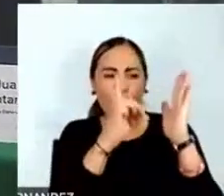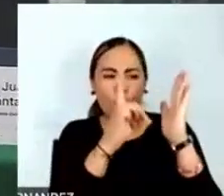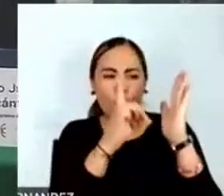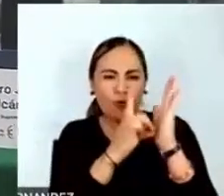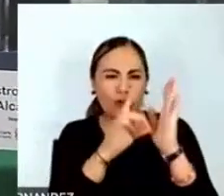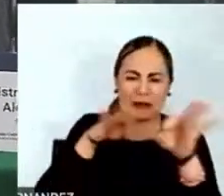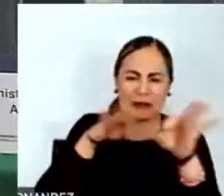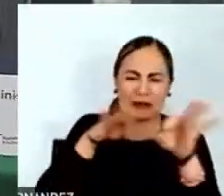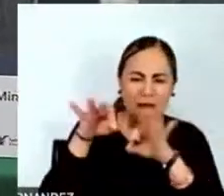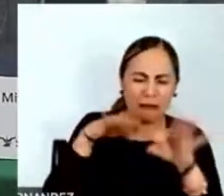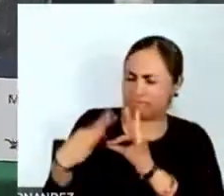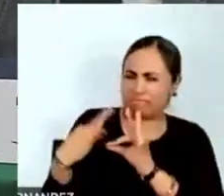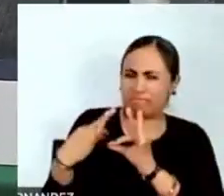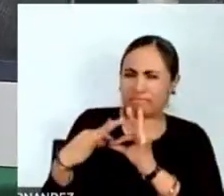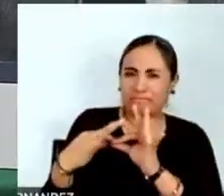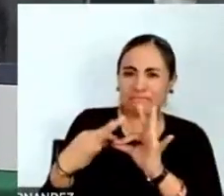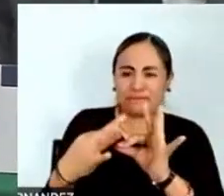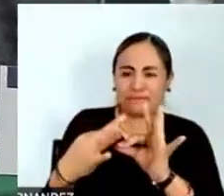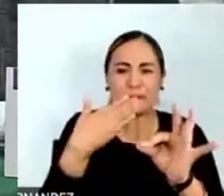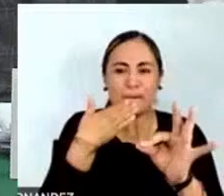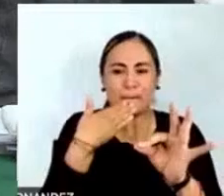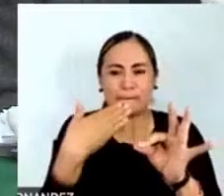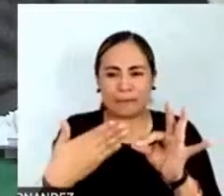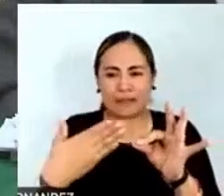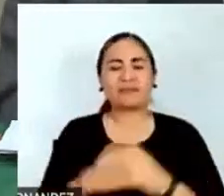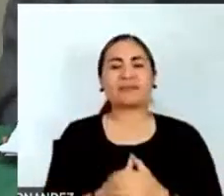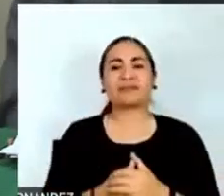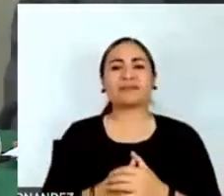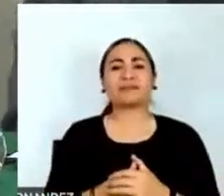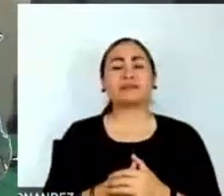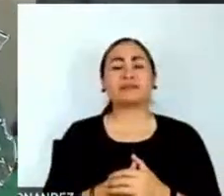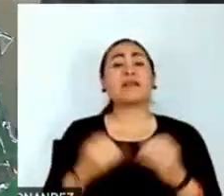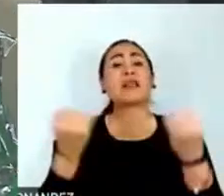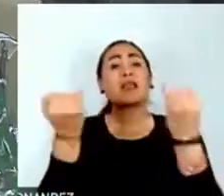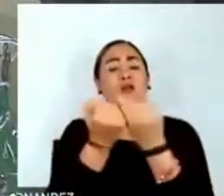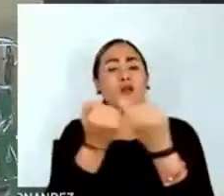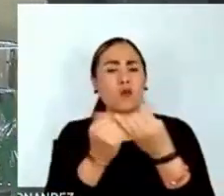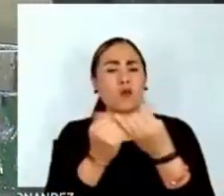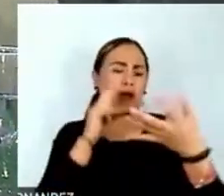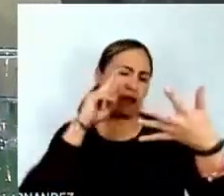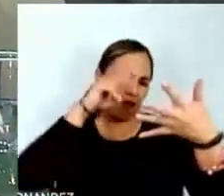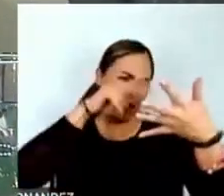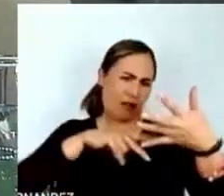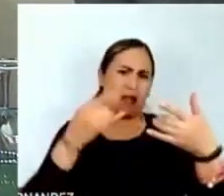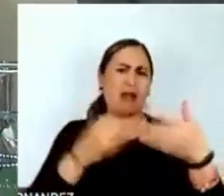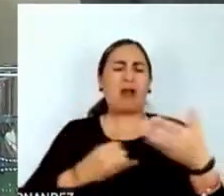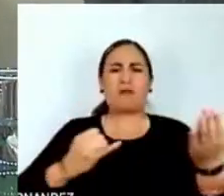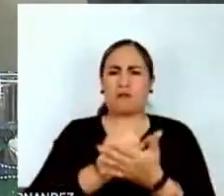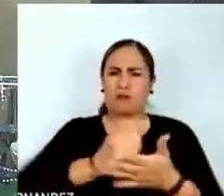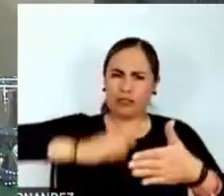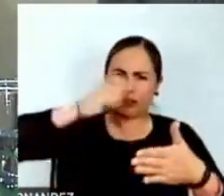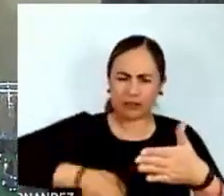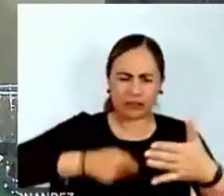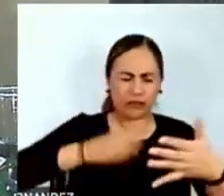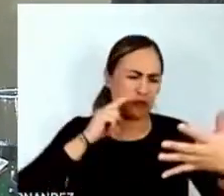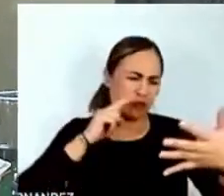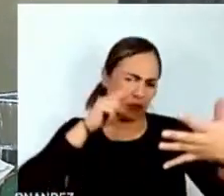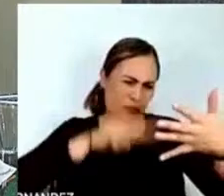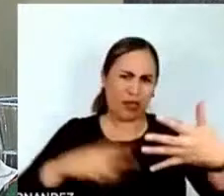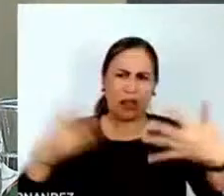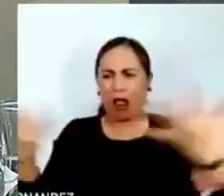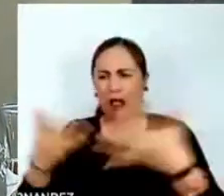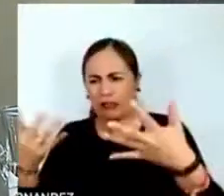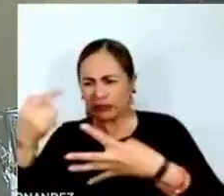que combina, digamos, un acercamiento a los distintos casos de la Corte a partir de los hechos relevantes del caso,